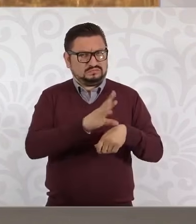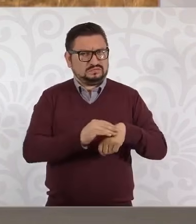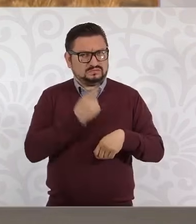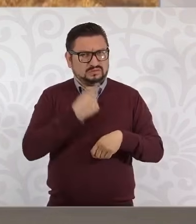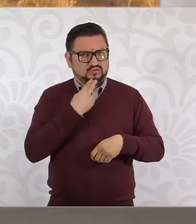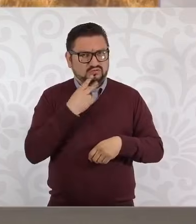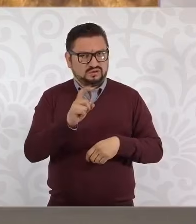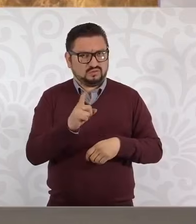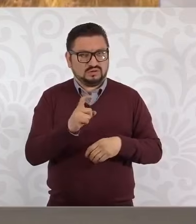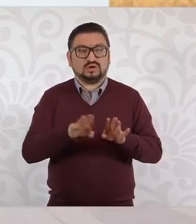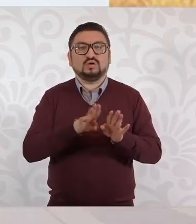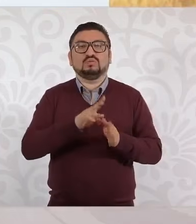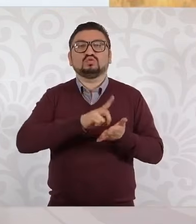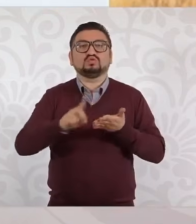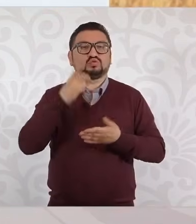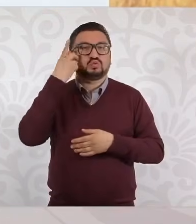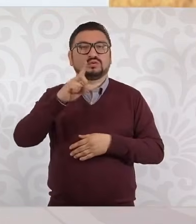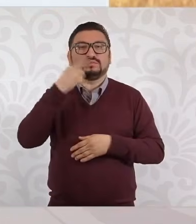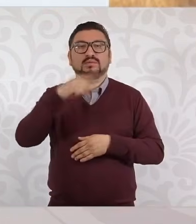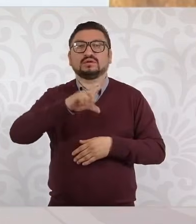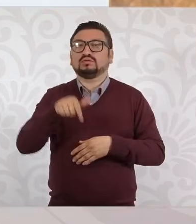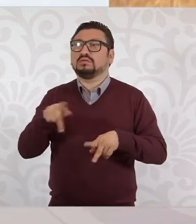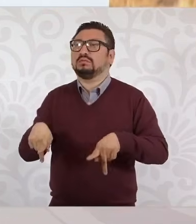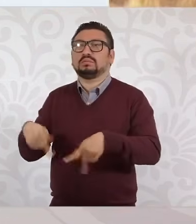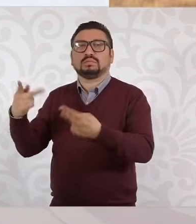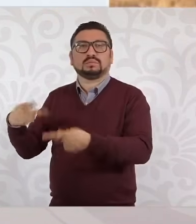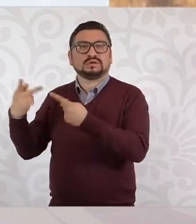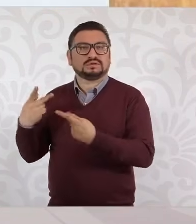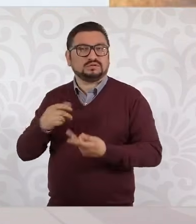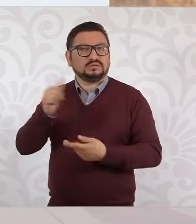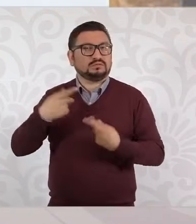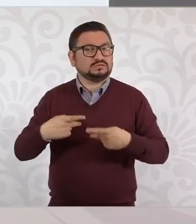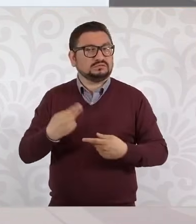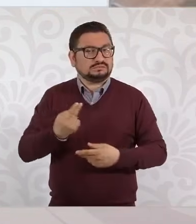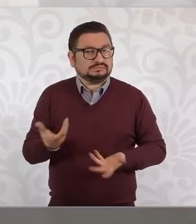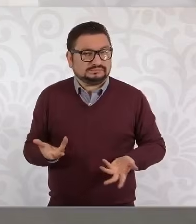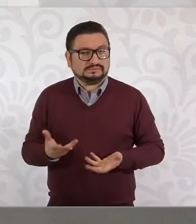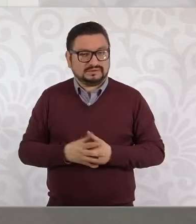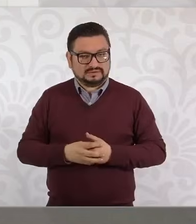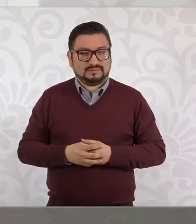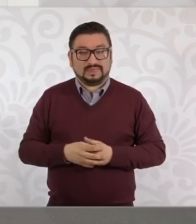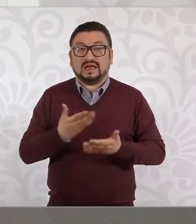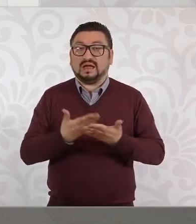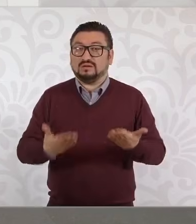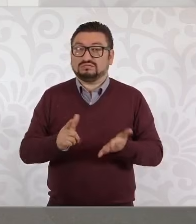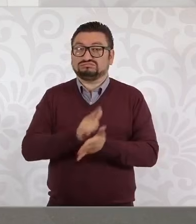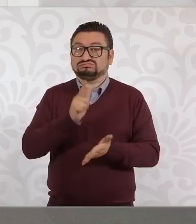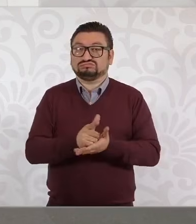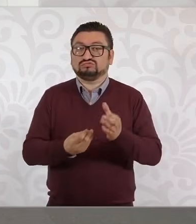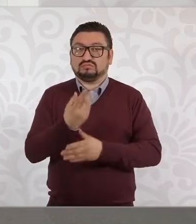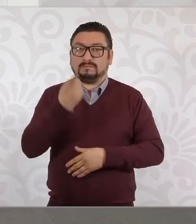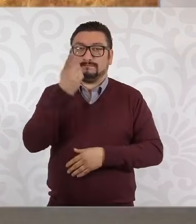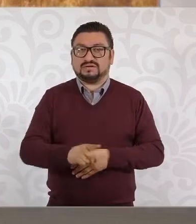de obtener un título de concesión para venderlo a alguien que realmente lo necesita. En el marco de la nueva ley, se mandata a